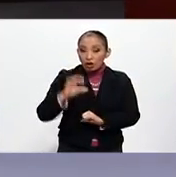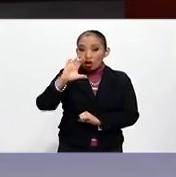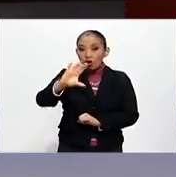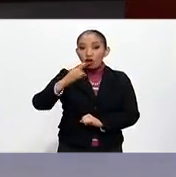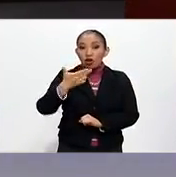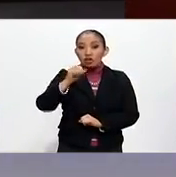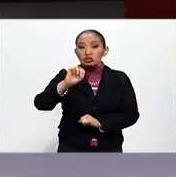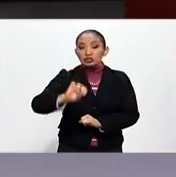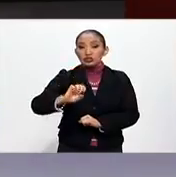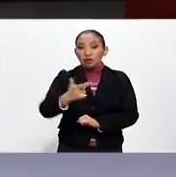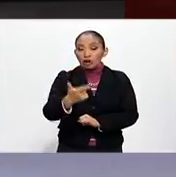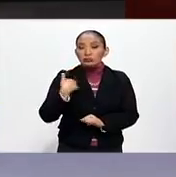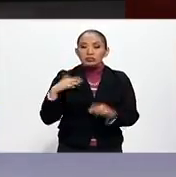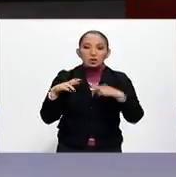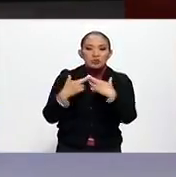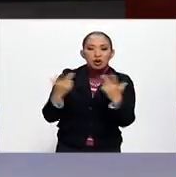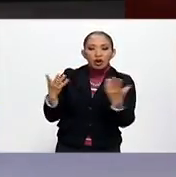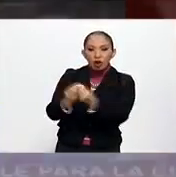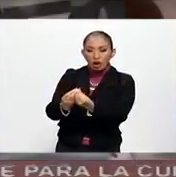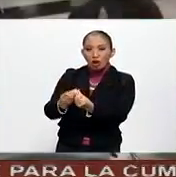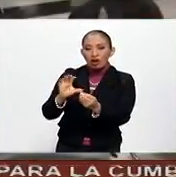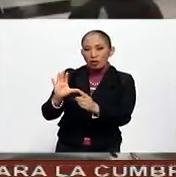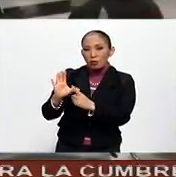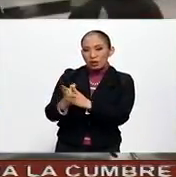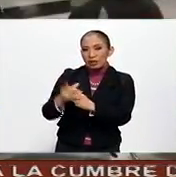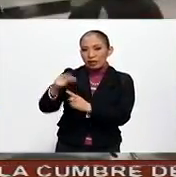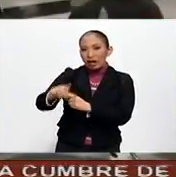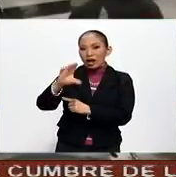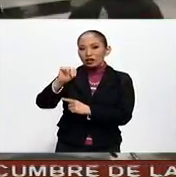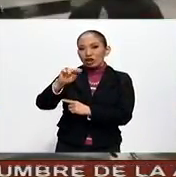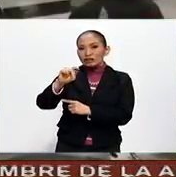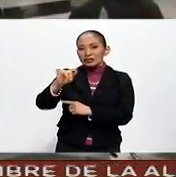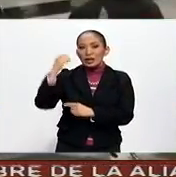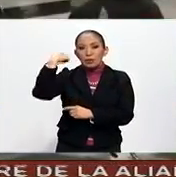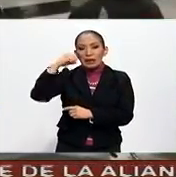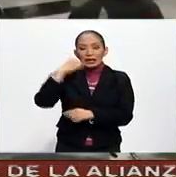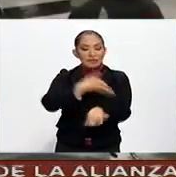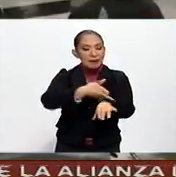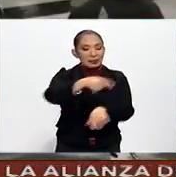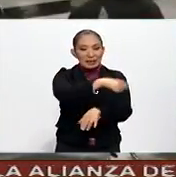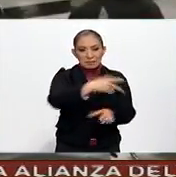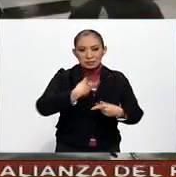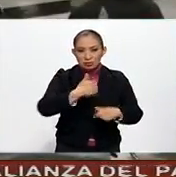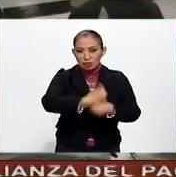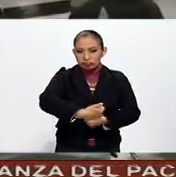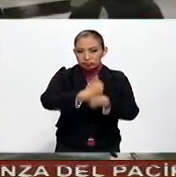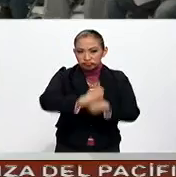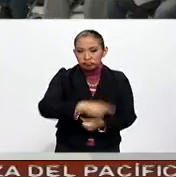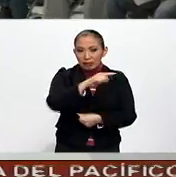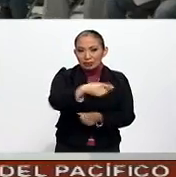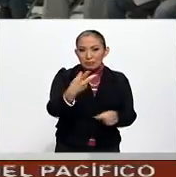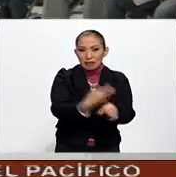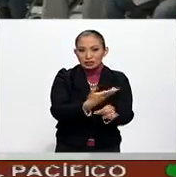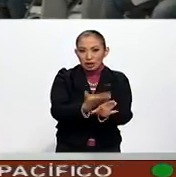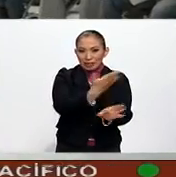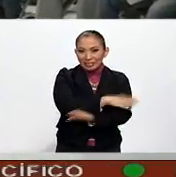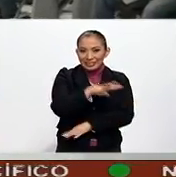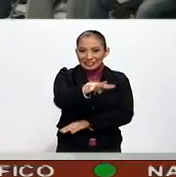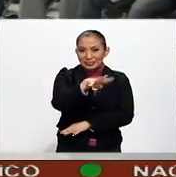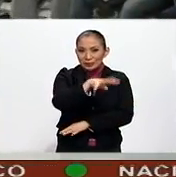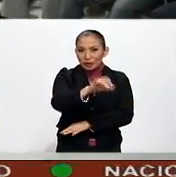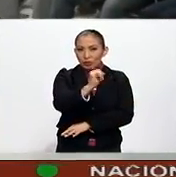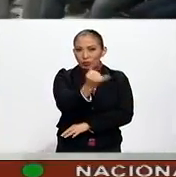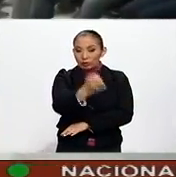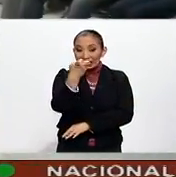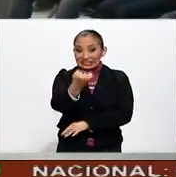Chong, se reunió con habitantes de la comunidad de Nochistlán, en Oaxaca, así como con familiares de las víctimas de los hechos ocurridos el 19 de